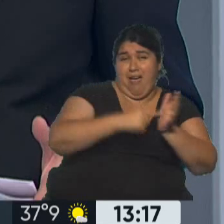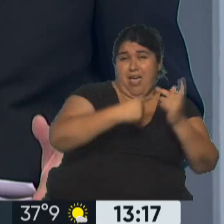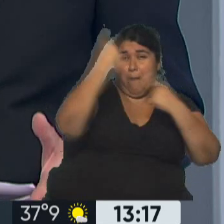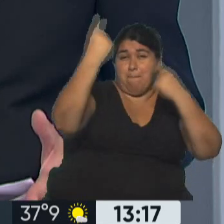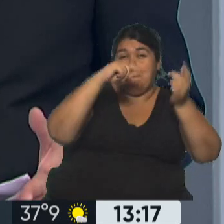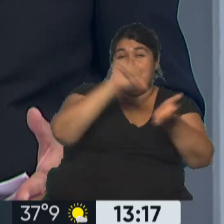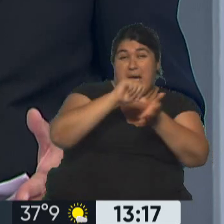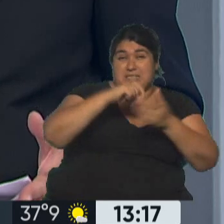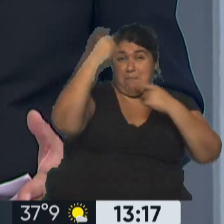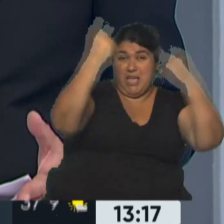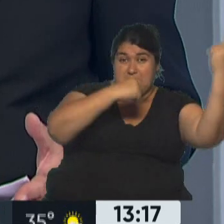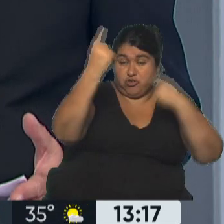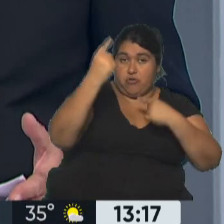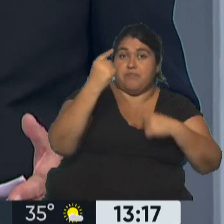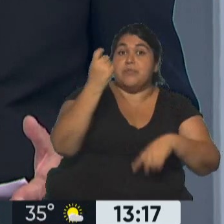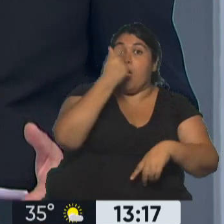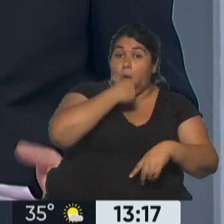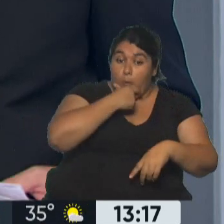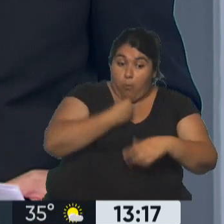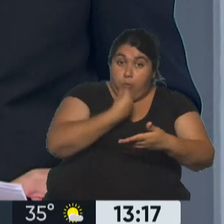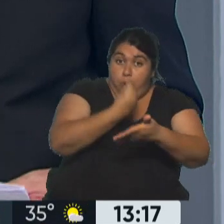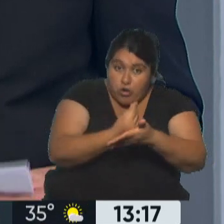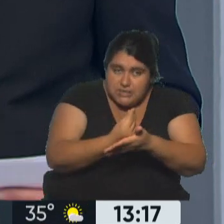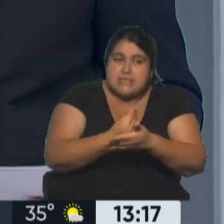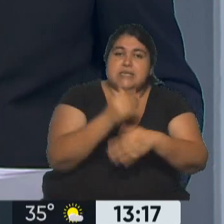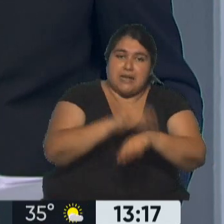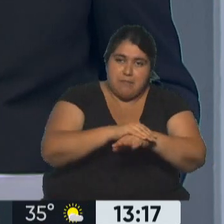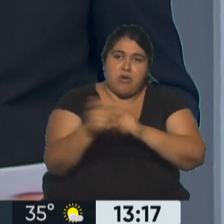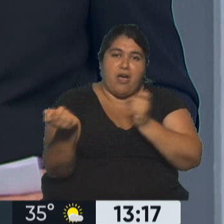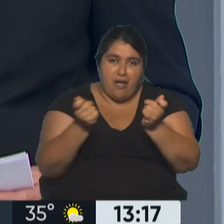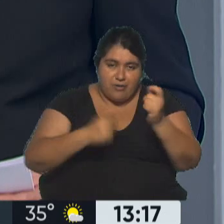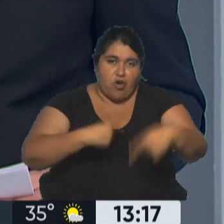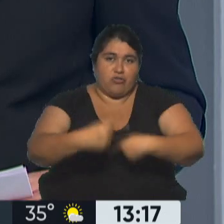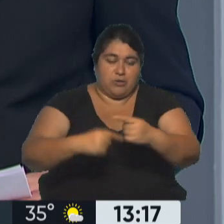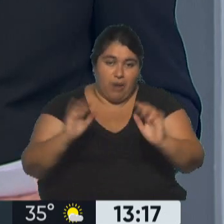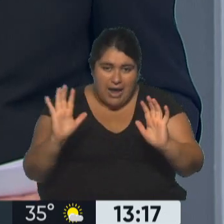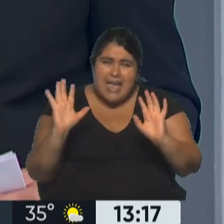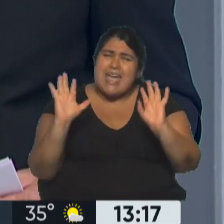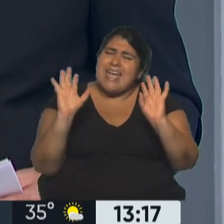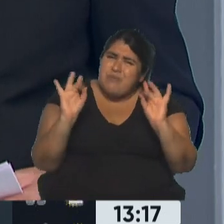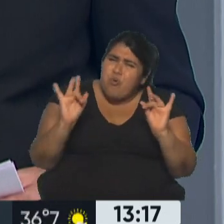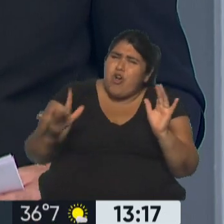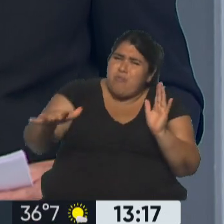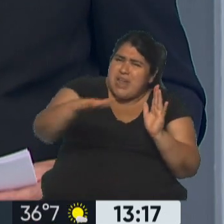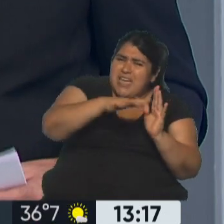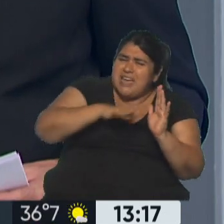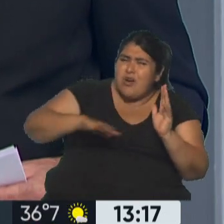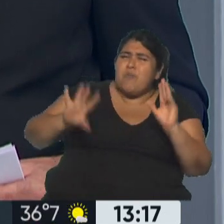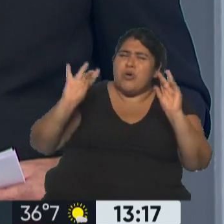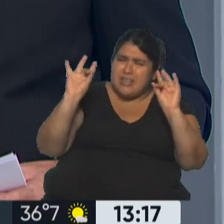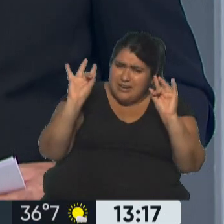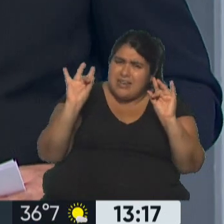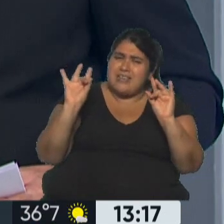que hacerse cargo de eso, continuando la lógica de Piñera. Entonces es demasiado complejo como para